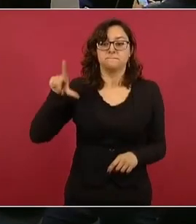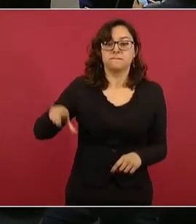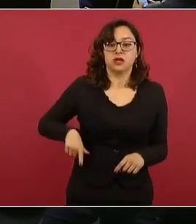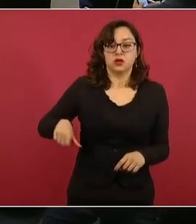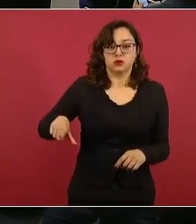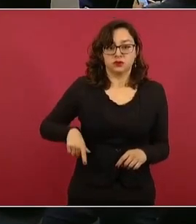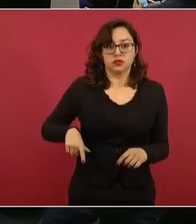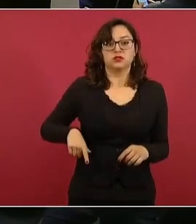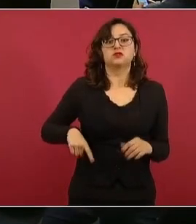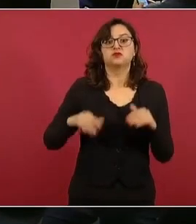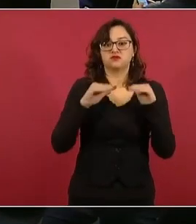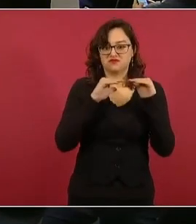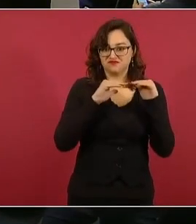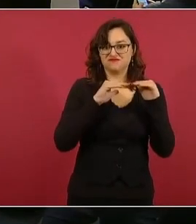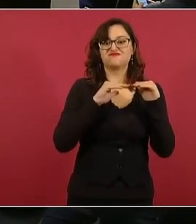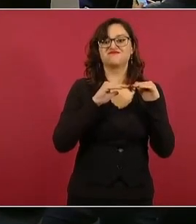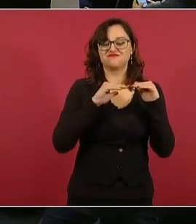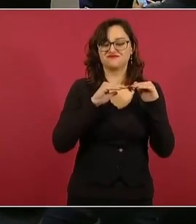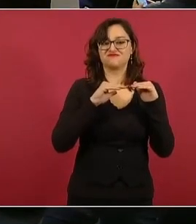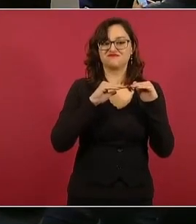todavía nos tocó,